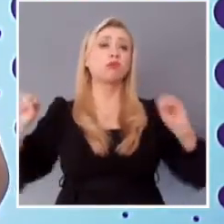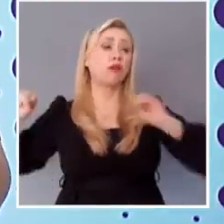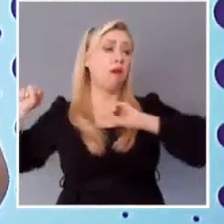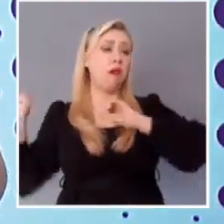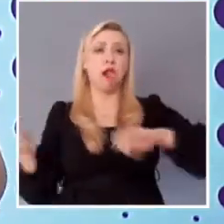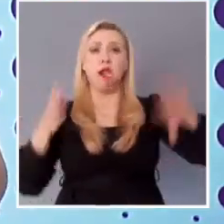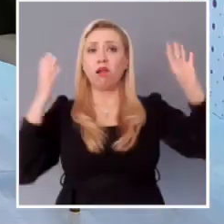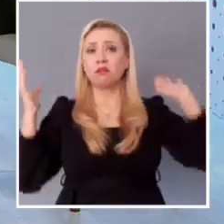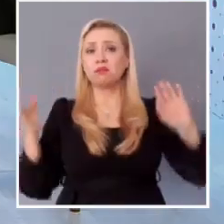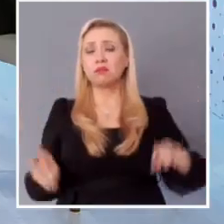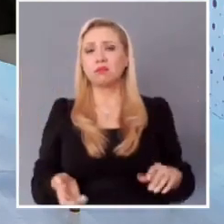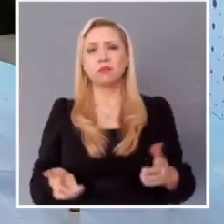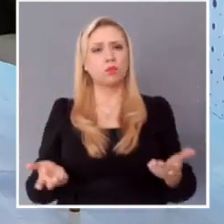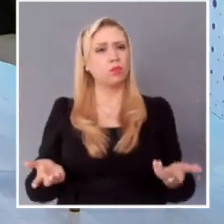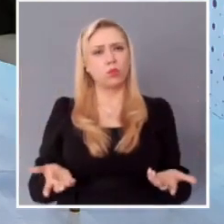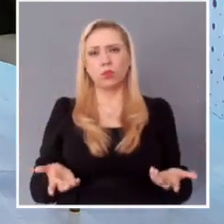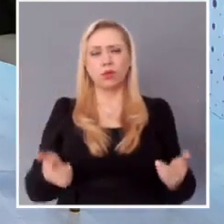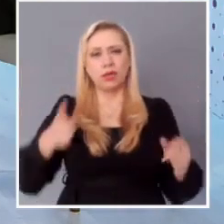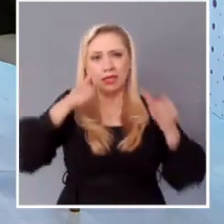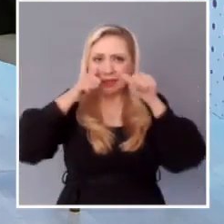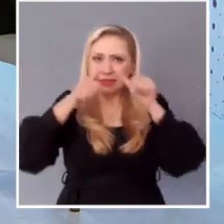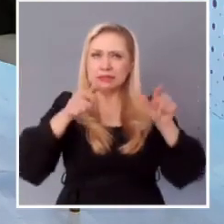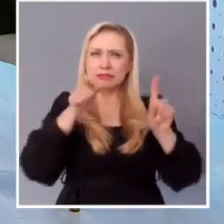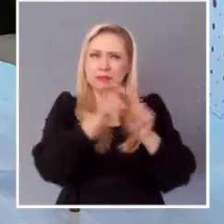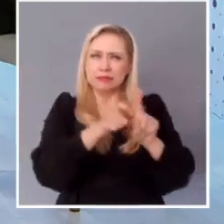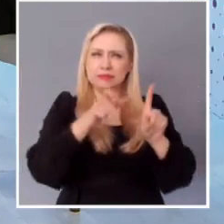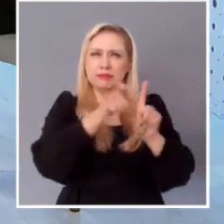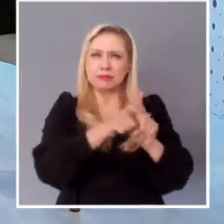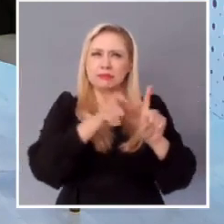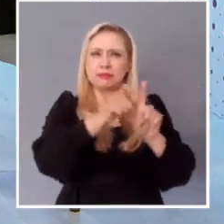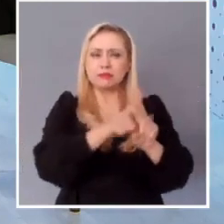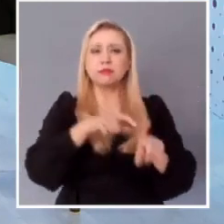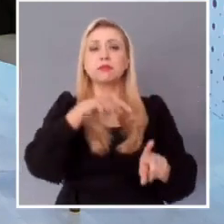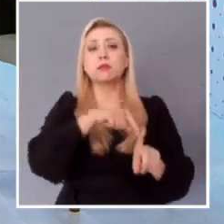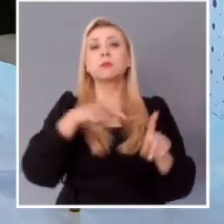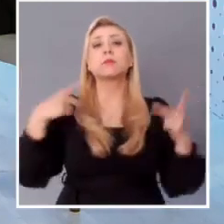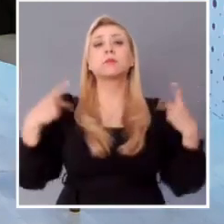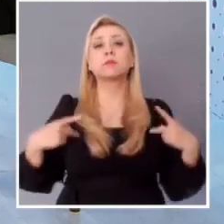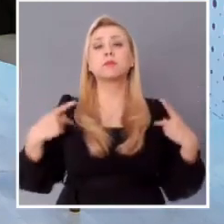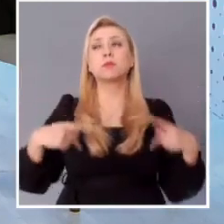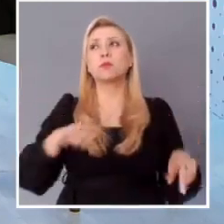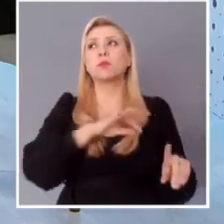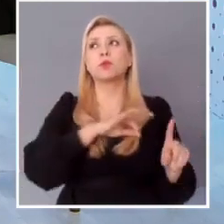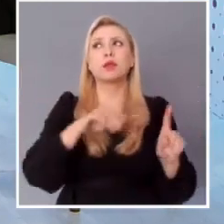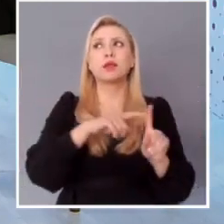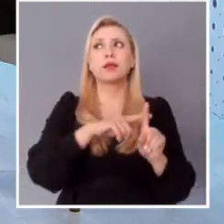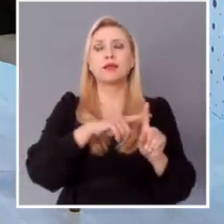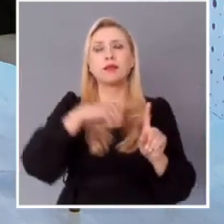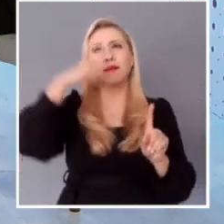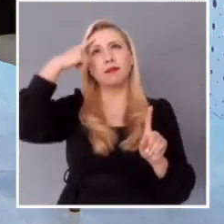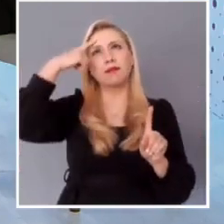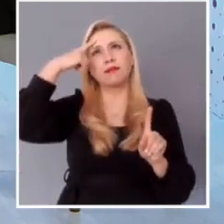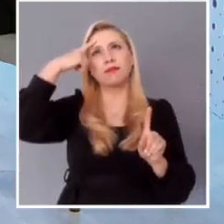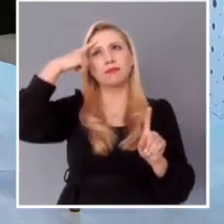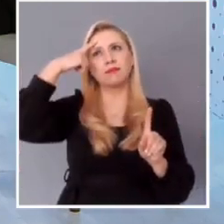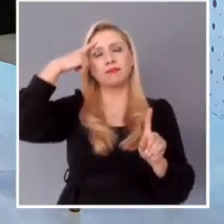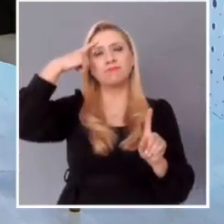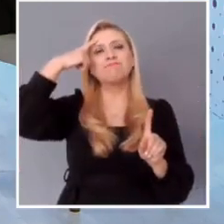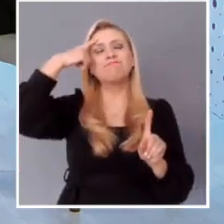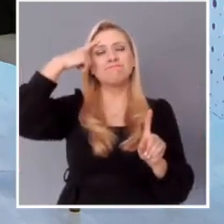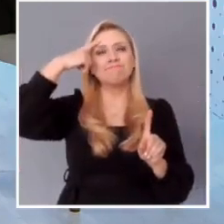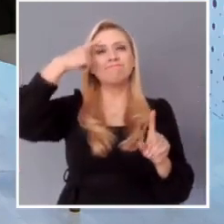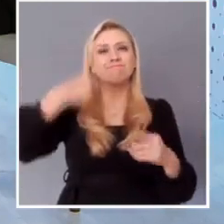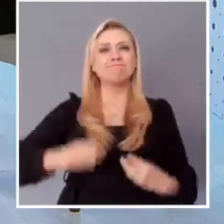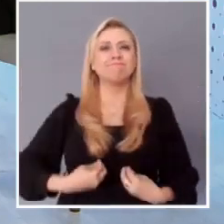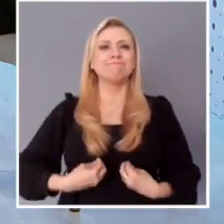procesos acompañados en donde las personas puedan reincorporarse a vivir en la comunidad